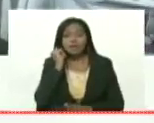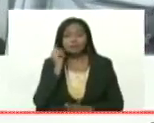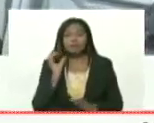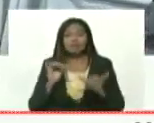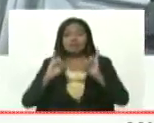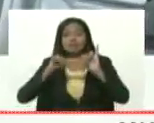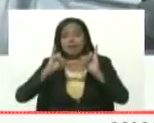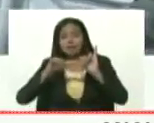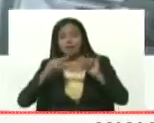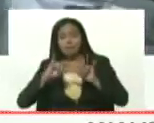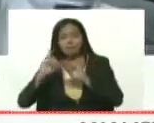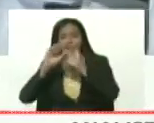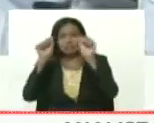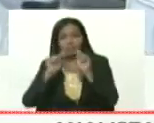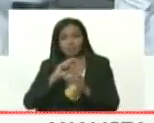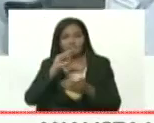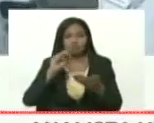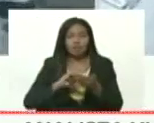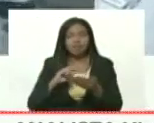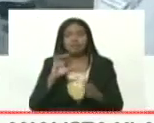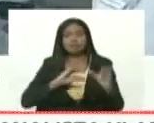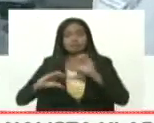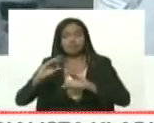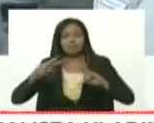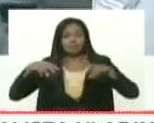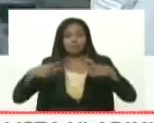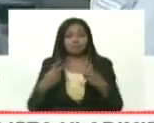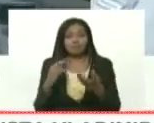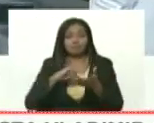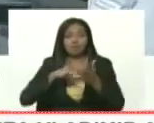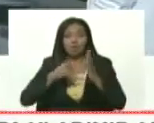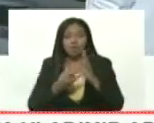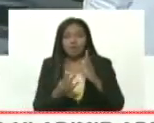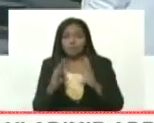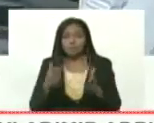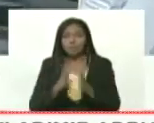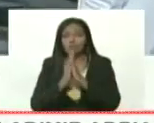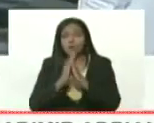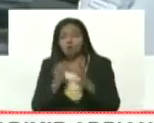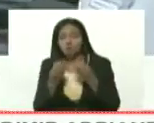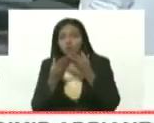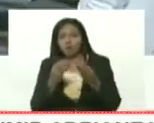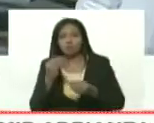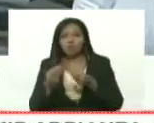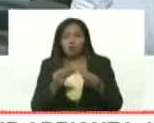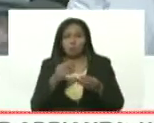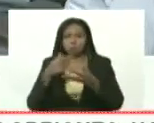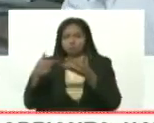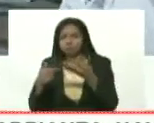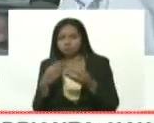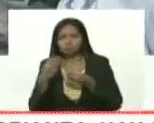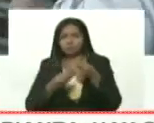ingenieros y que forman parte del Sistema Nacional de Ciencia, Tecnología e Innovación. Para que por favor nos cuentes las formulaciones y los procesos que haces.